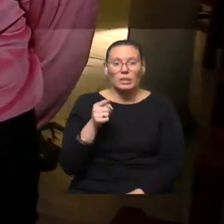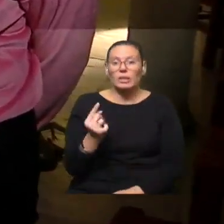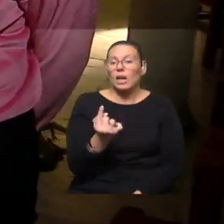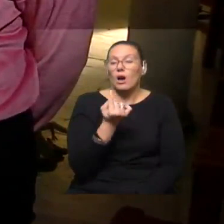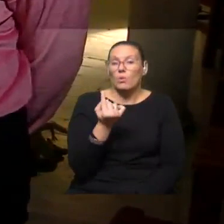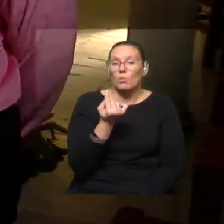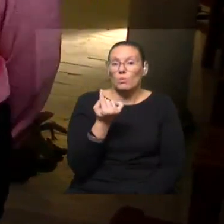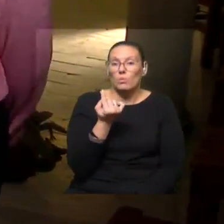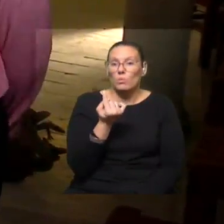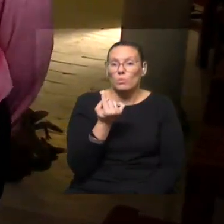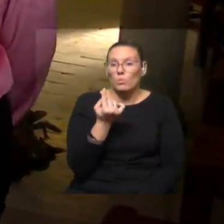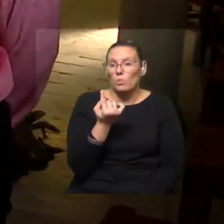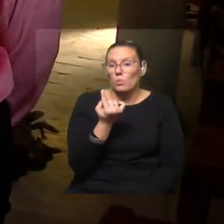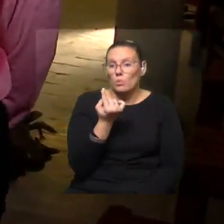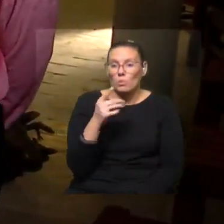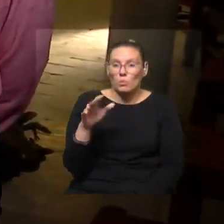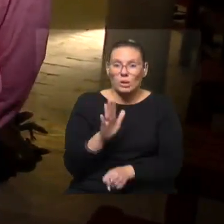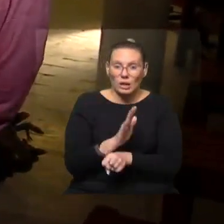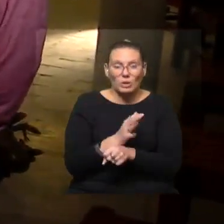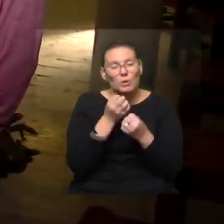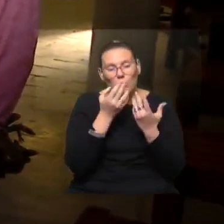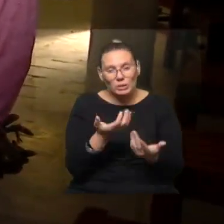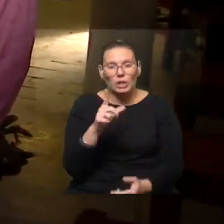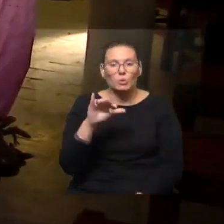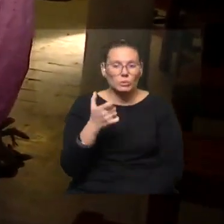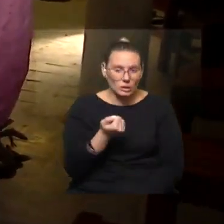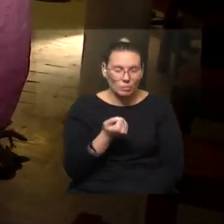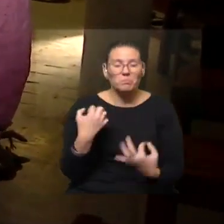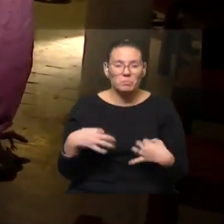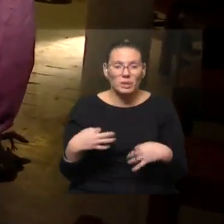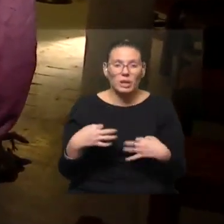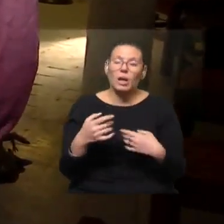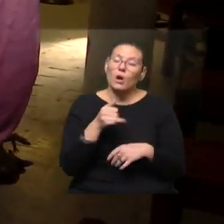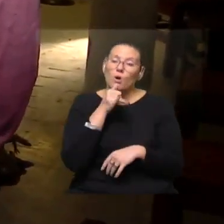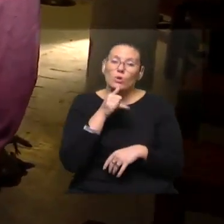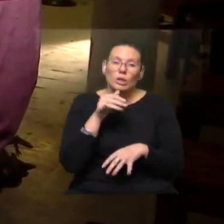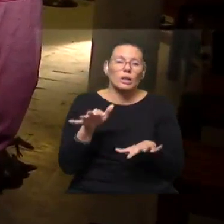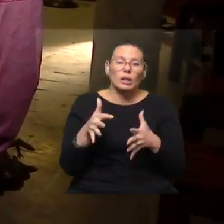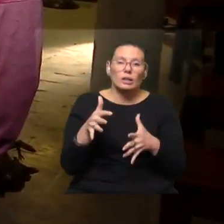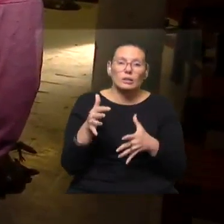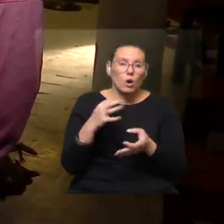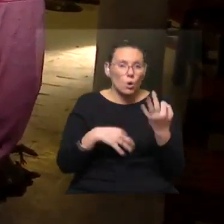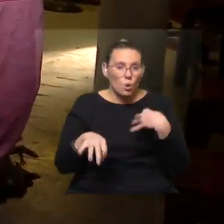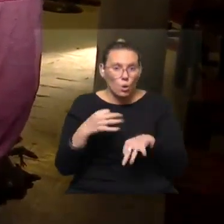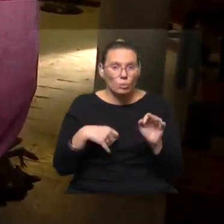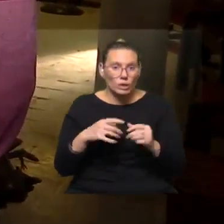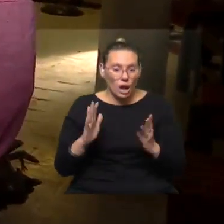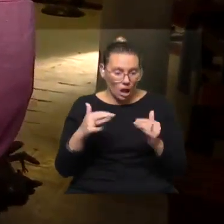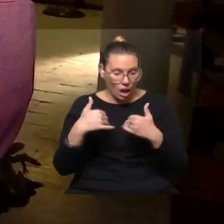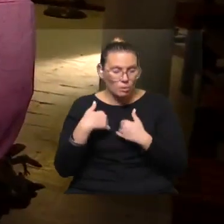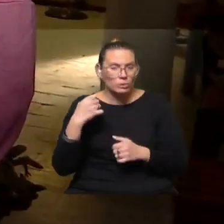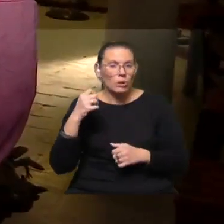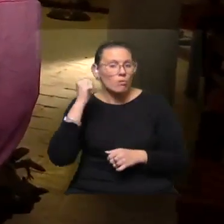unipersonal Lucía Cómo estás Cómo andás Agustina todo bien muy bien gracias Bueno contanos un poco de qué va esta obra esta autoficción